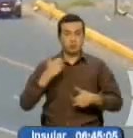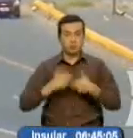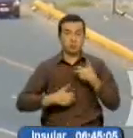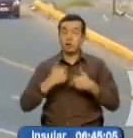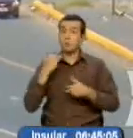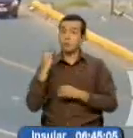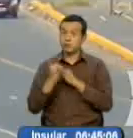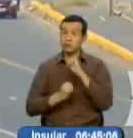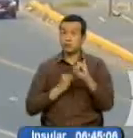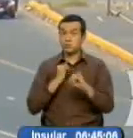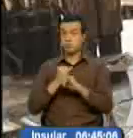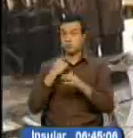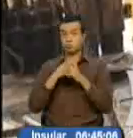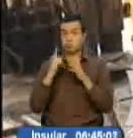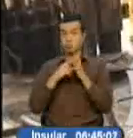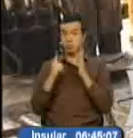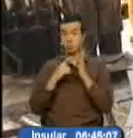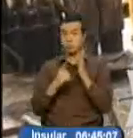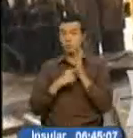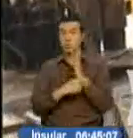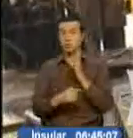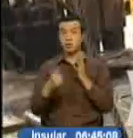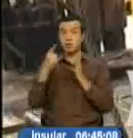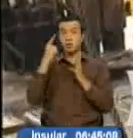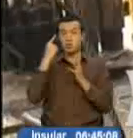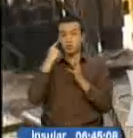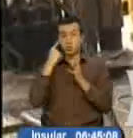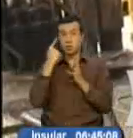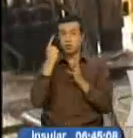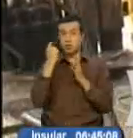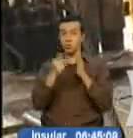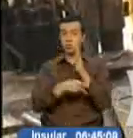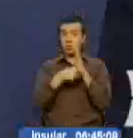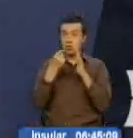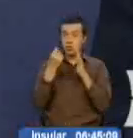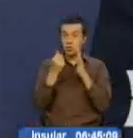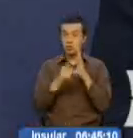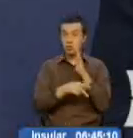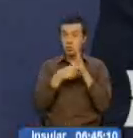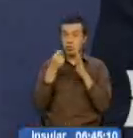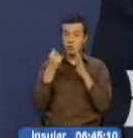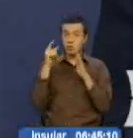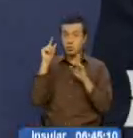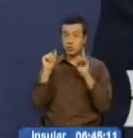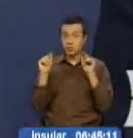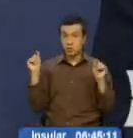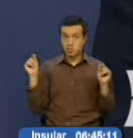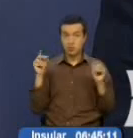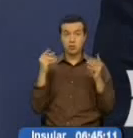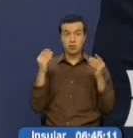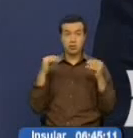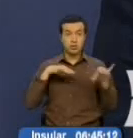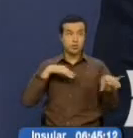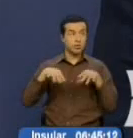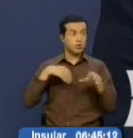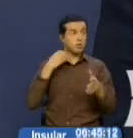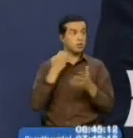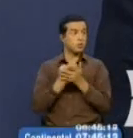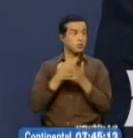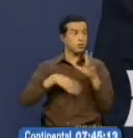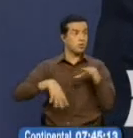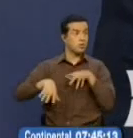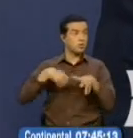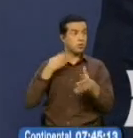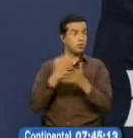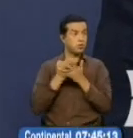choques externos, entre otros, la reducción drástica en el precio del barril de crudo. Hay una dinámica económica